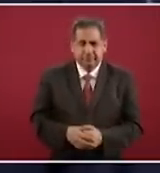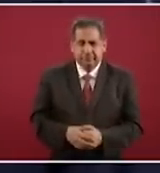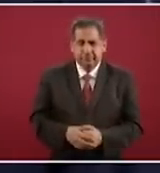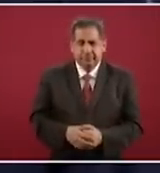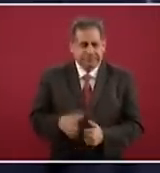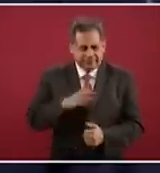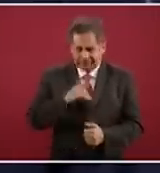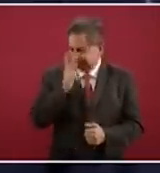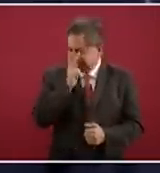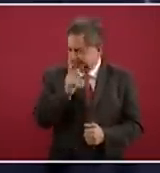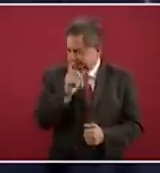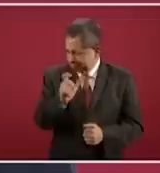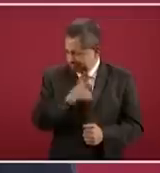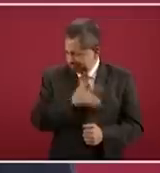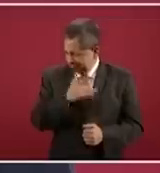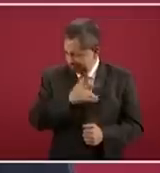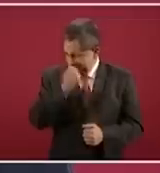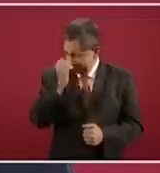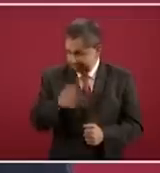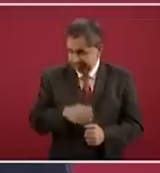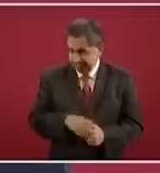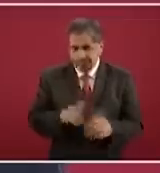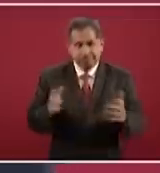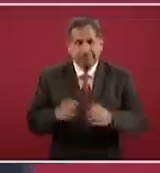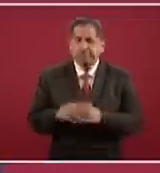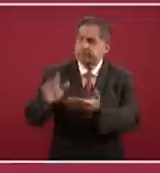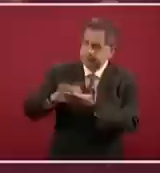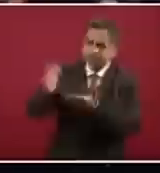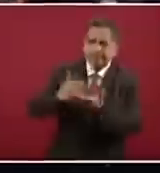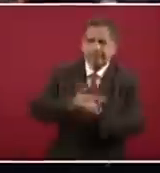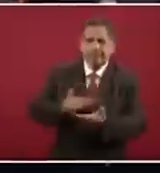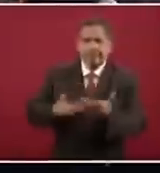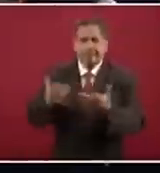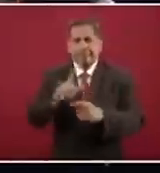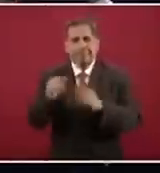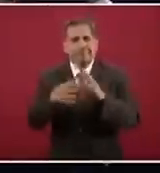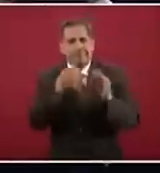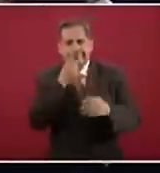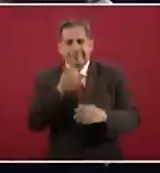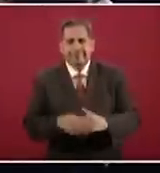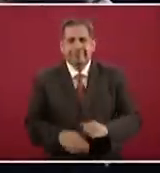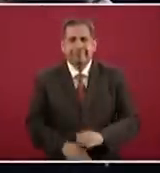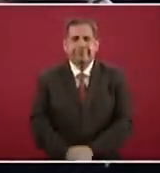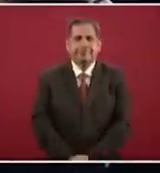Hay un término. Bueno. Gracias, presidente. Sí, no voy a decir.